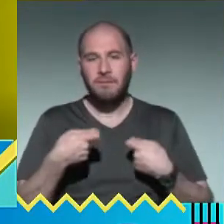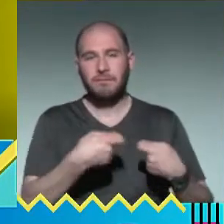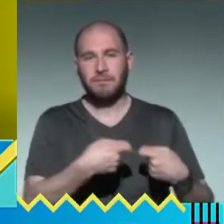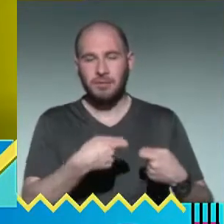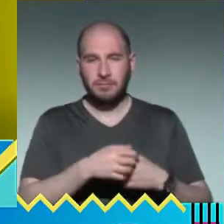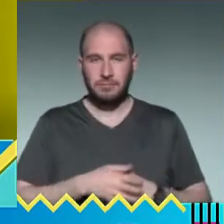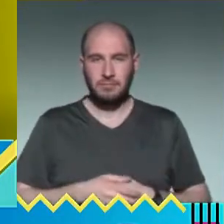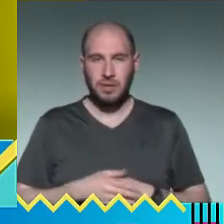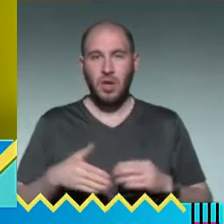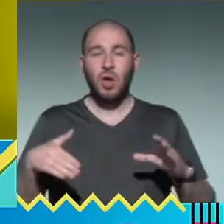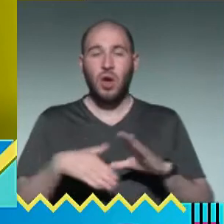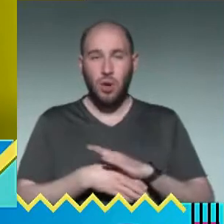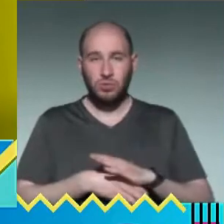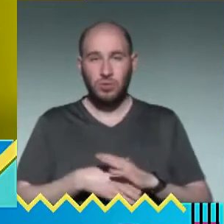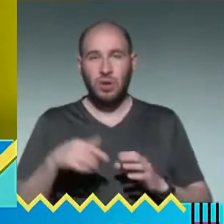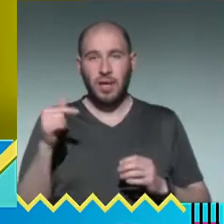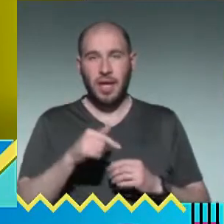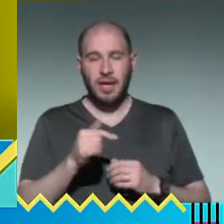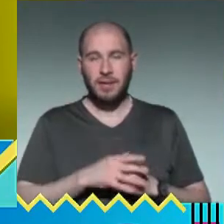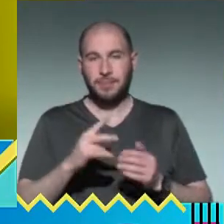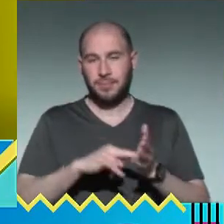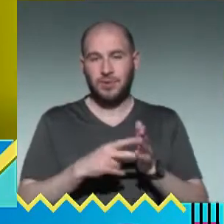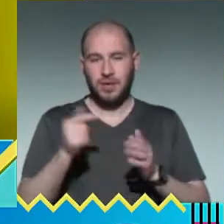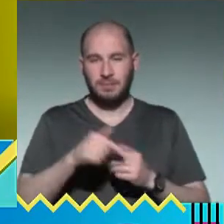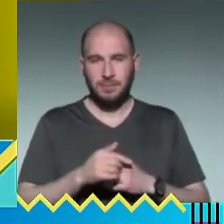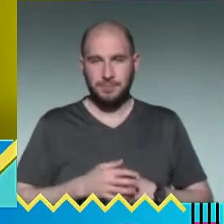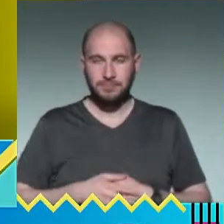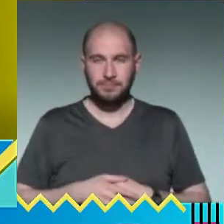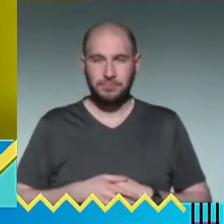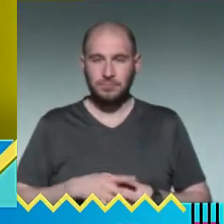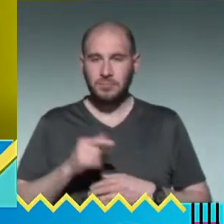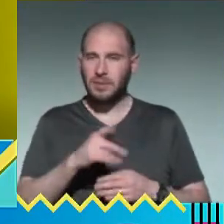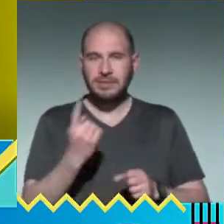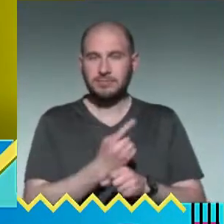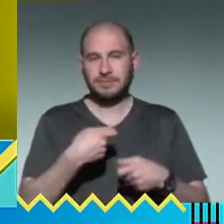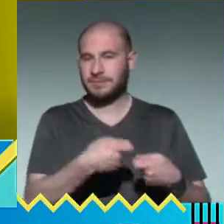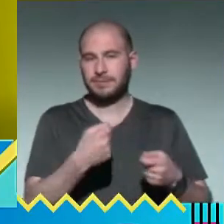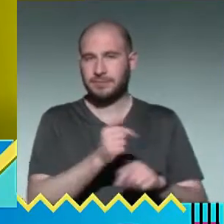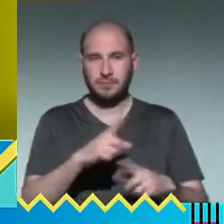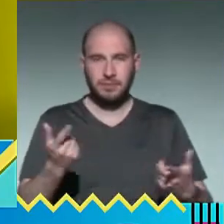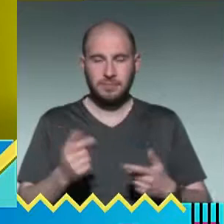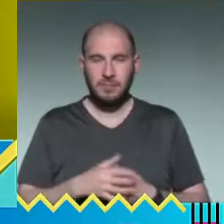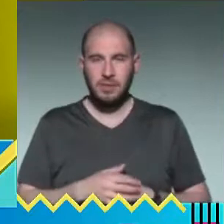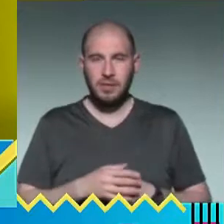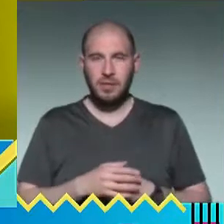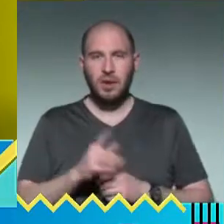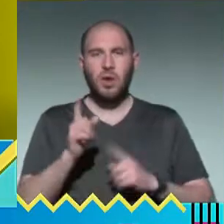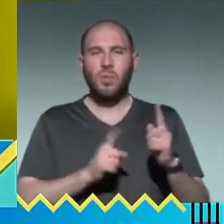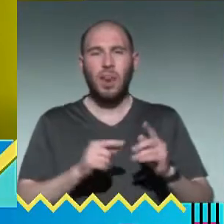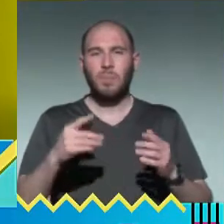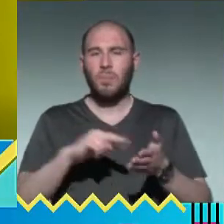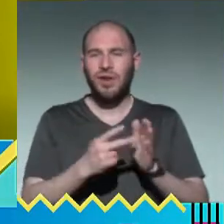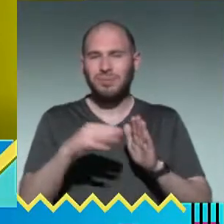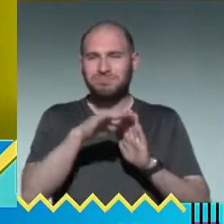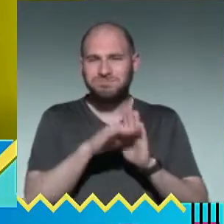financiarlo y justamente había sido eso donde estaba el problema, si ya no había capacidad de financiamiento. ¿Cuáles son esta serie de shocks